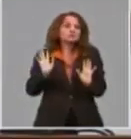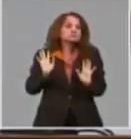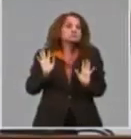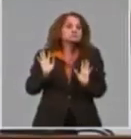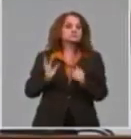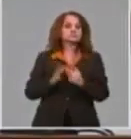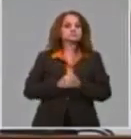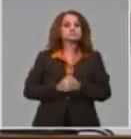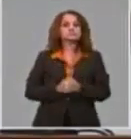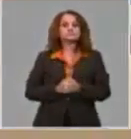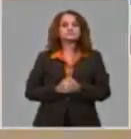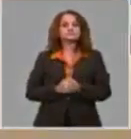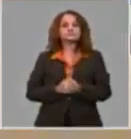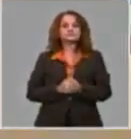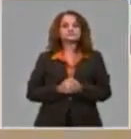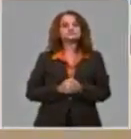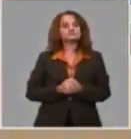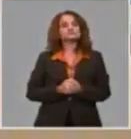necesita.